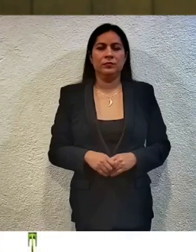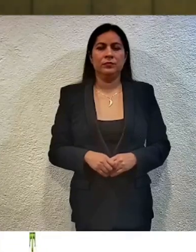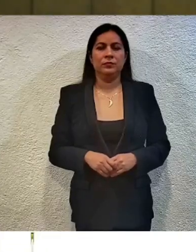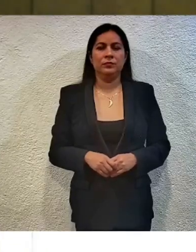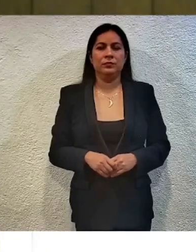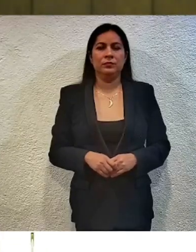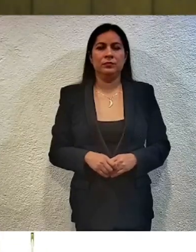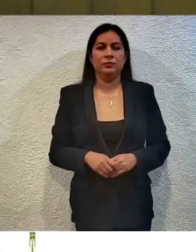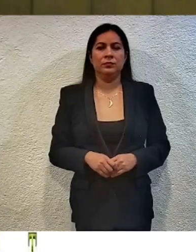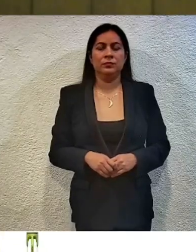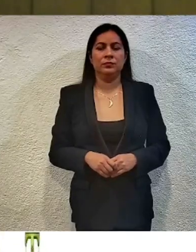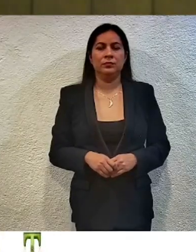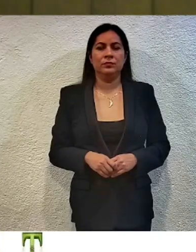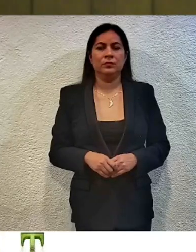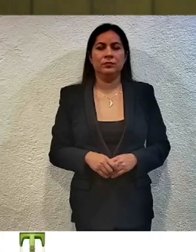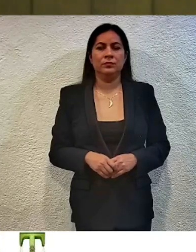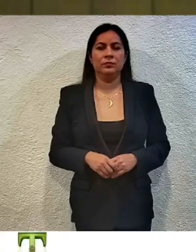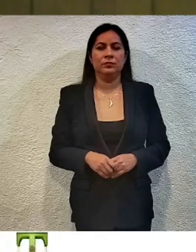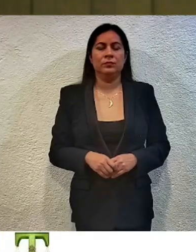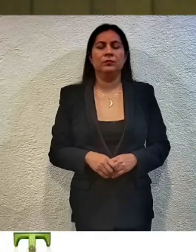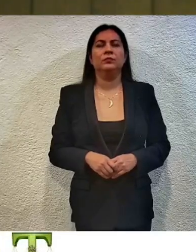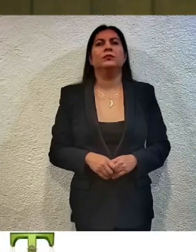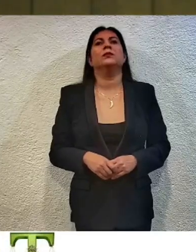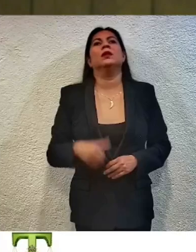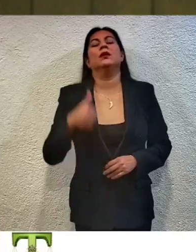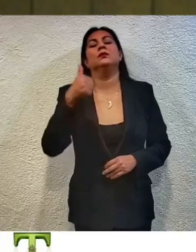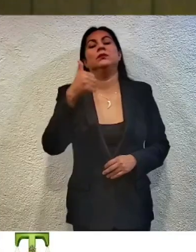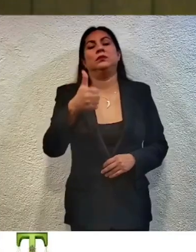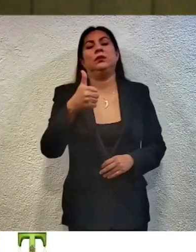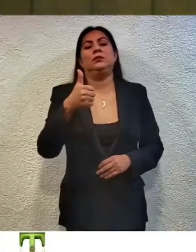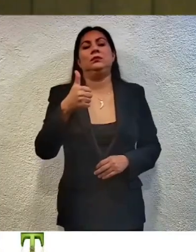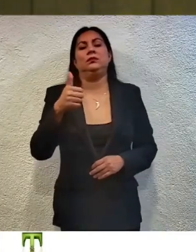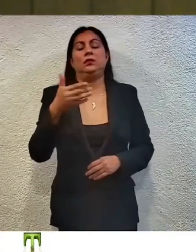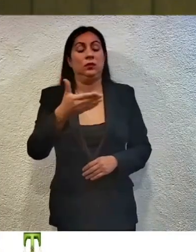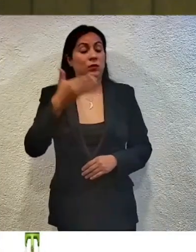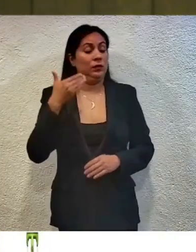Yo voy a terminar. Paso 6. Con base en lo